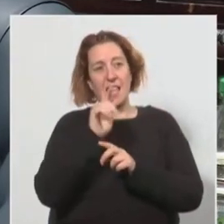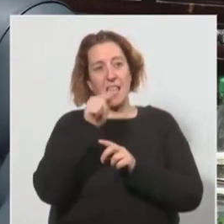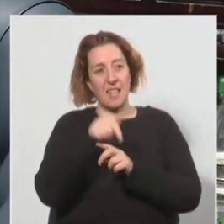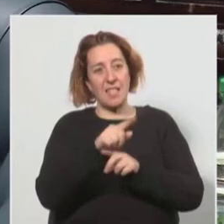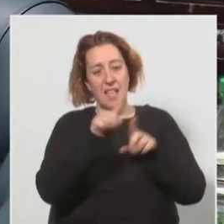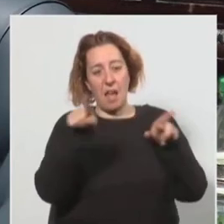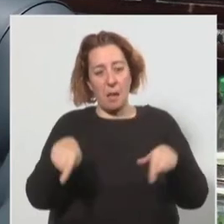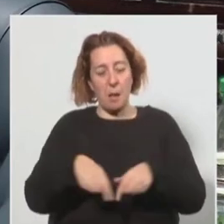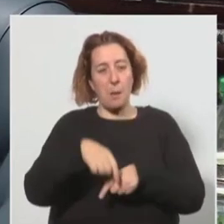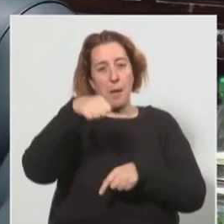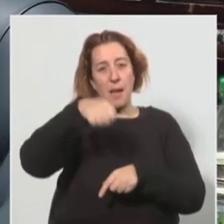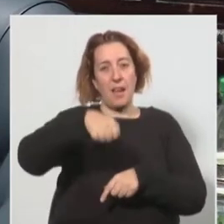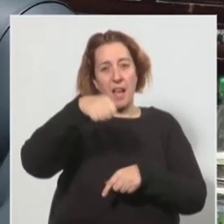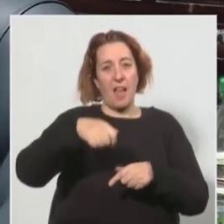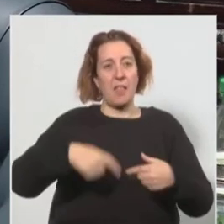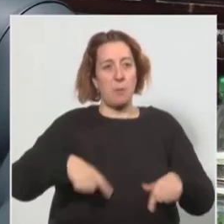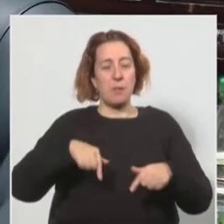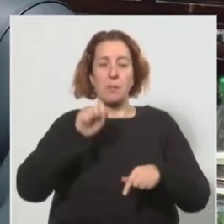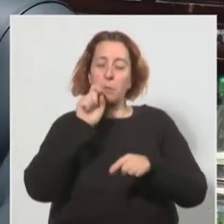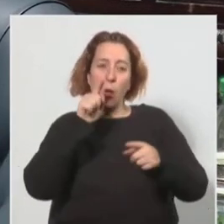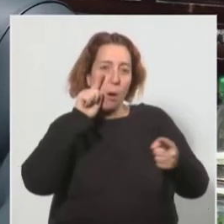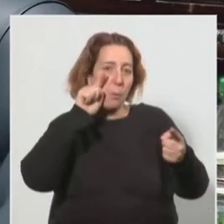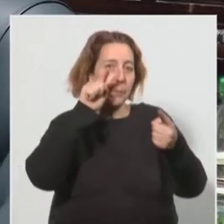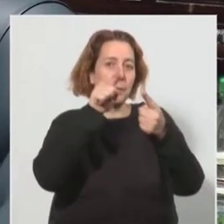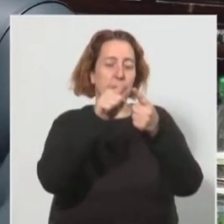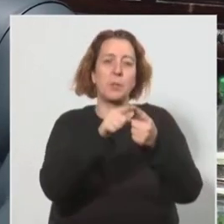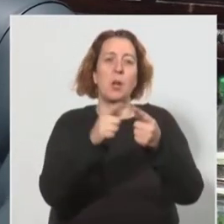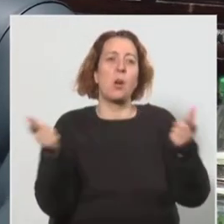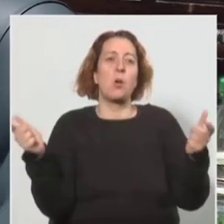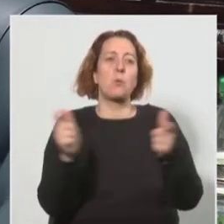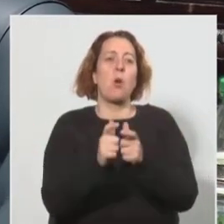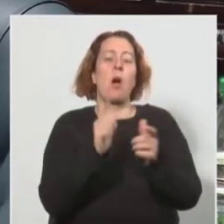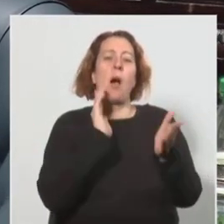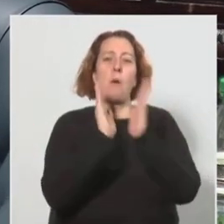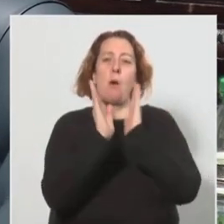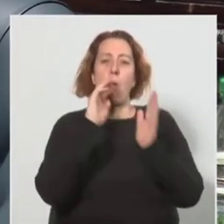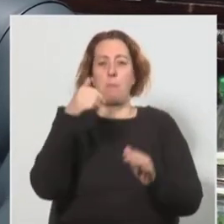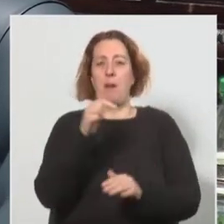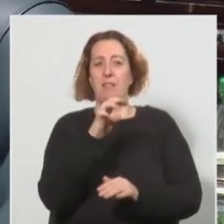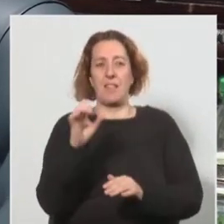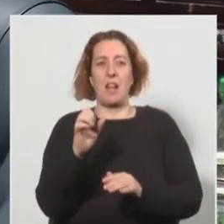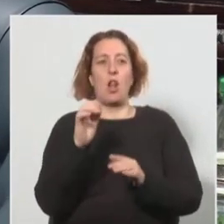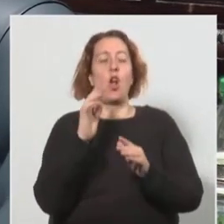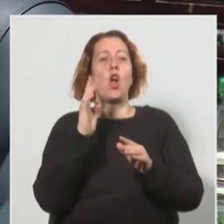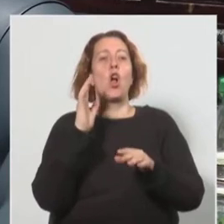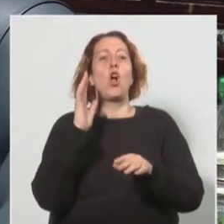diplomática fue el objeto de su reunión con el abogado de Marcet, el doctor Balbi.